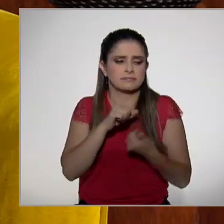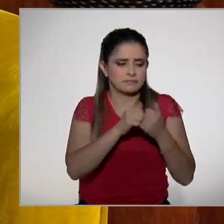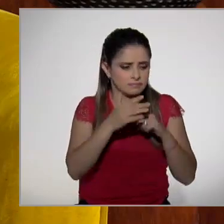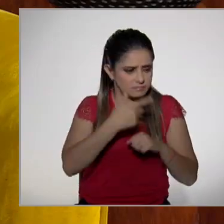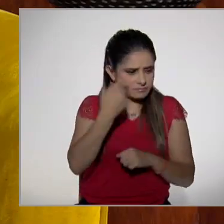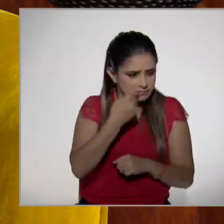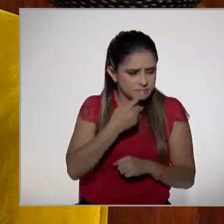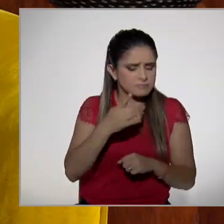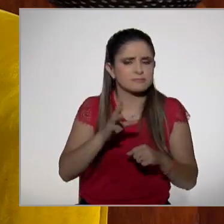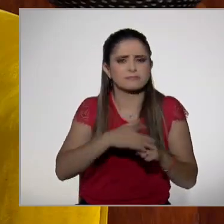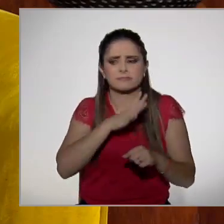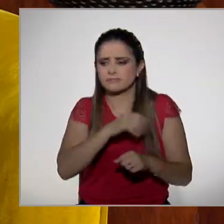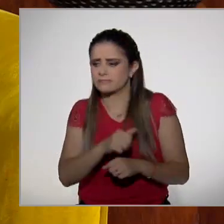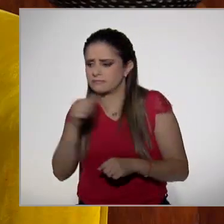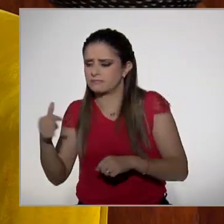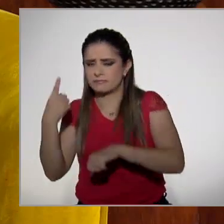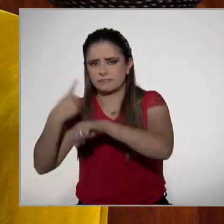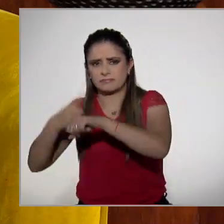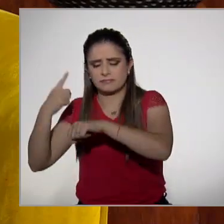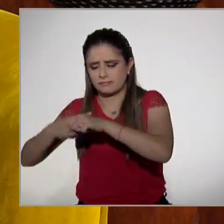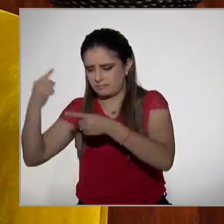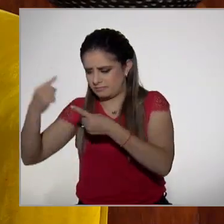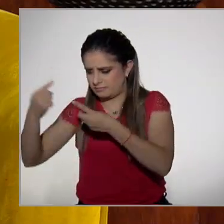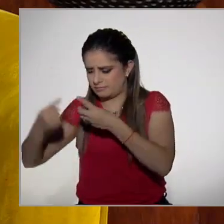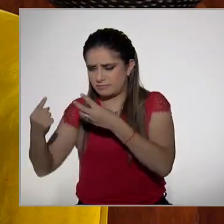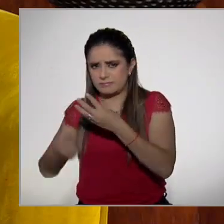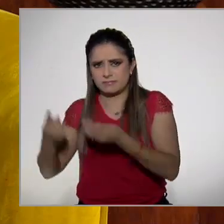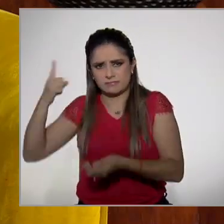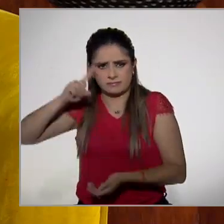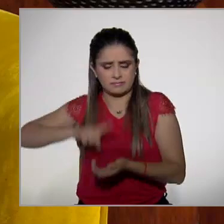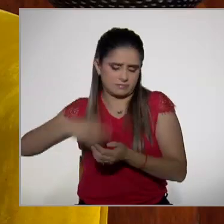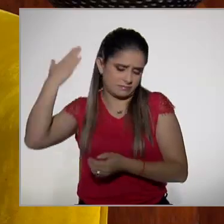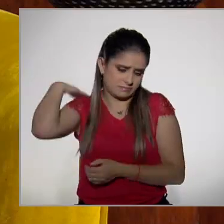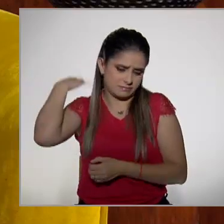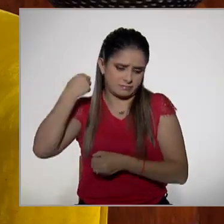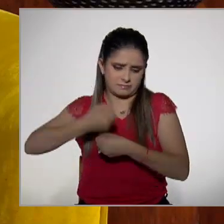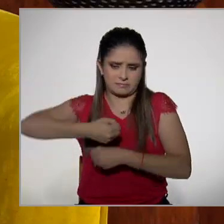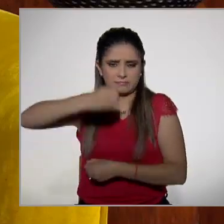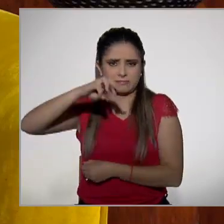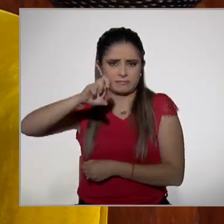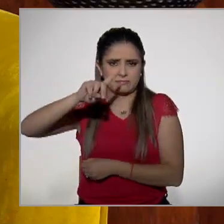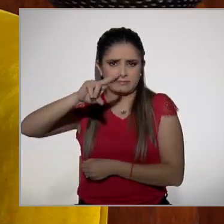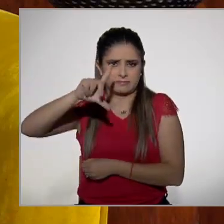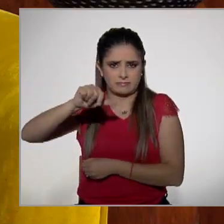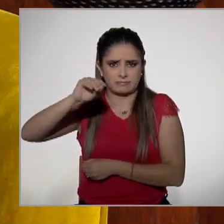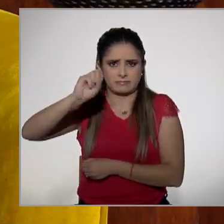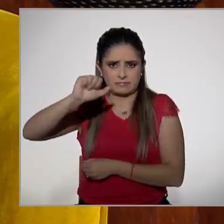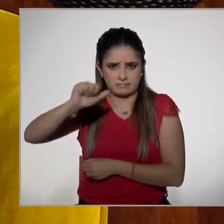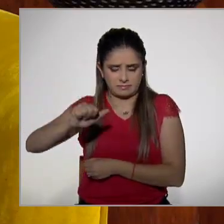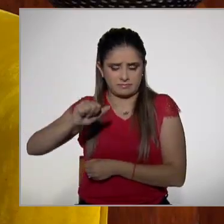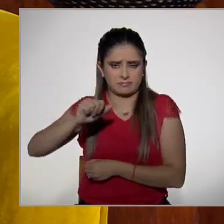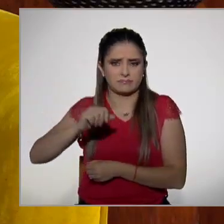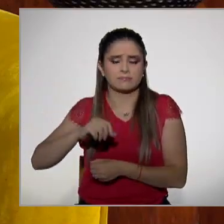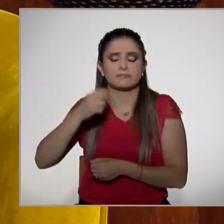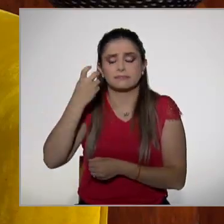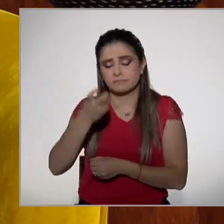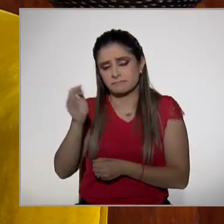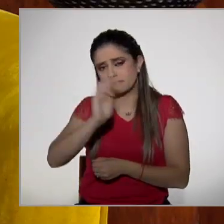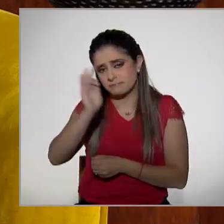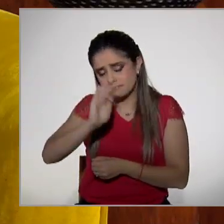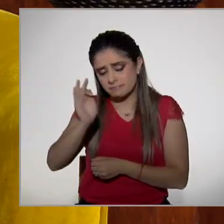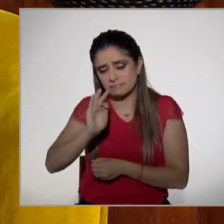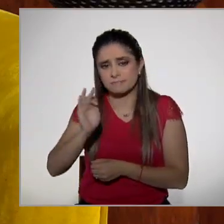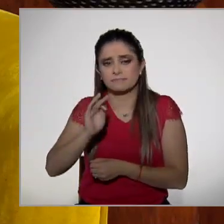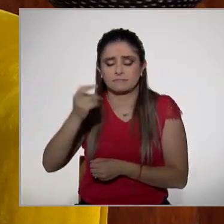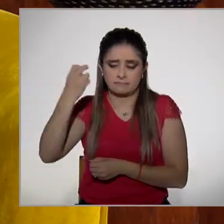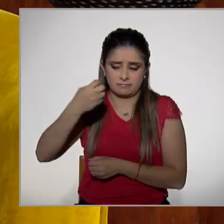sino que hay otra enfermedad que finalmente impacta en la médula ósea y lo hace de diversas situaciones una de ellas es porque puede frenar